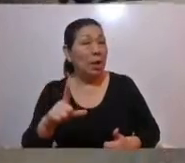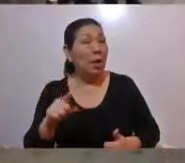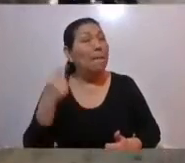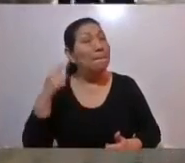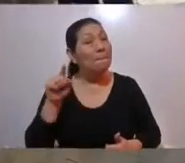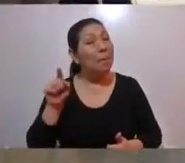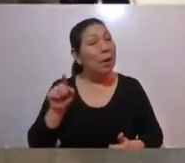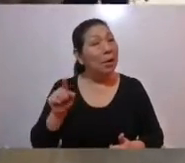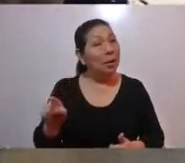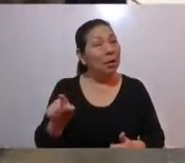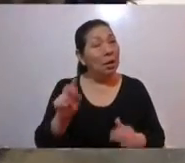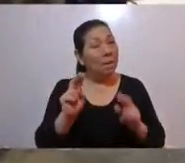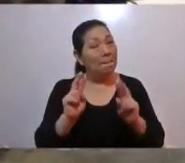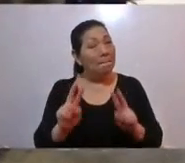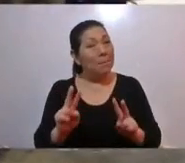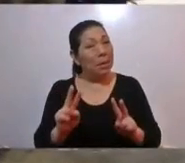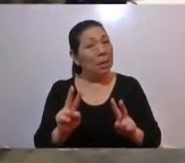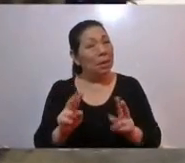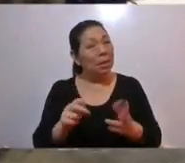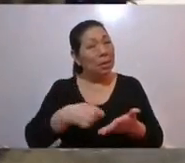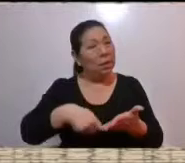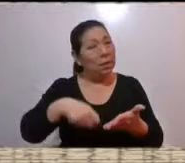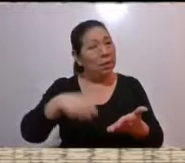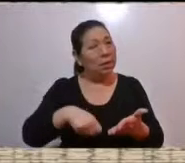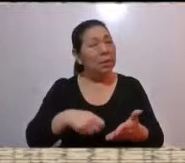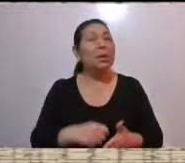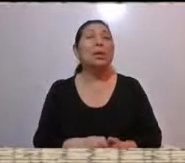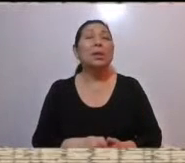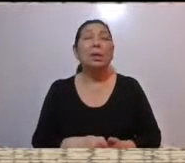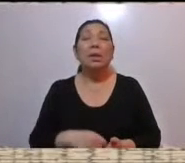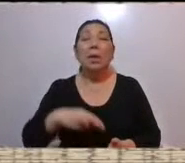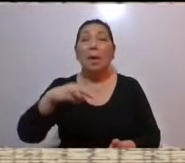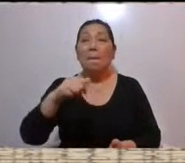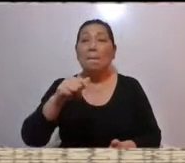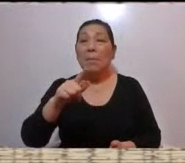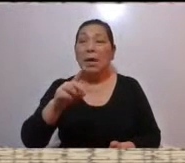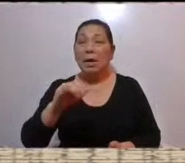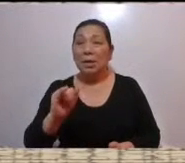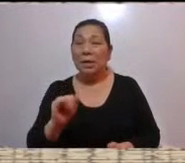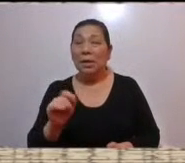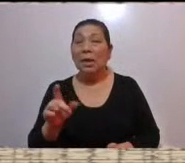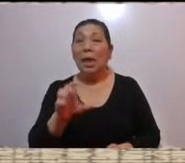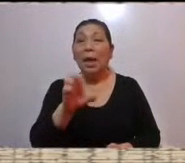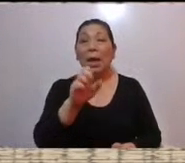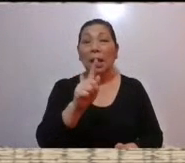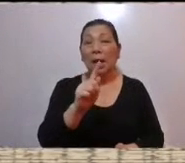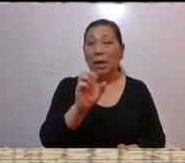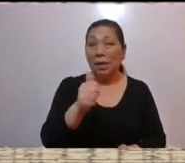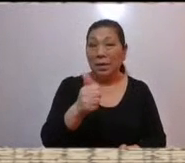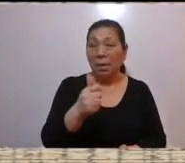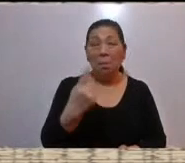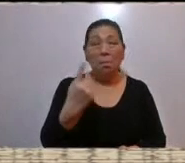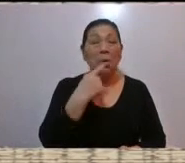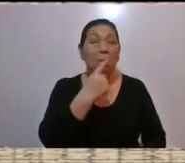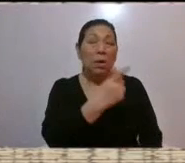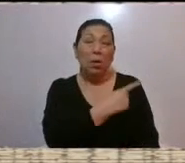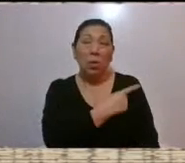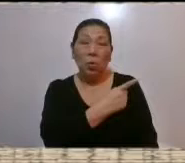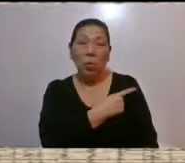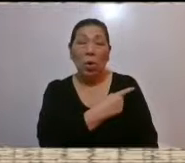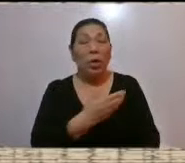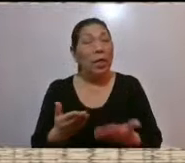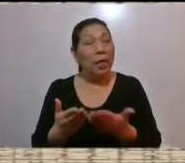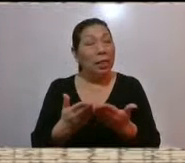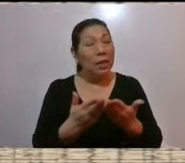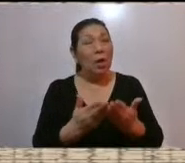UGEL de Utcubamba para observar la inscripción de Marlene y Elita Ciesa Fernández en el primer año